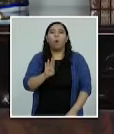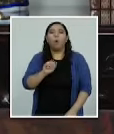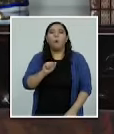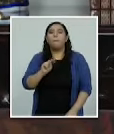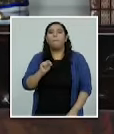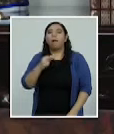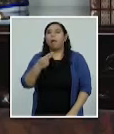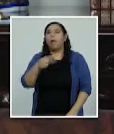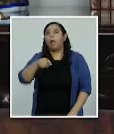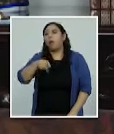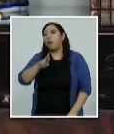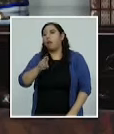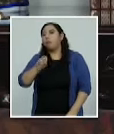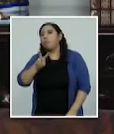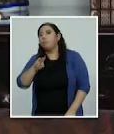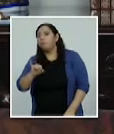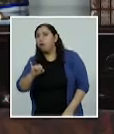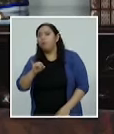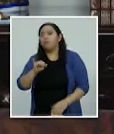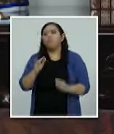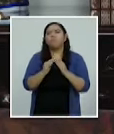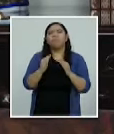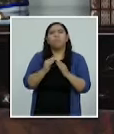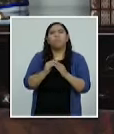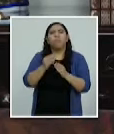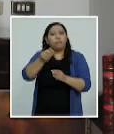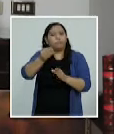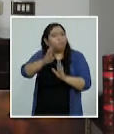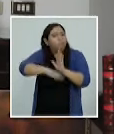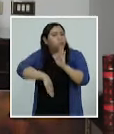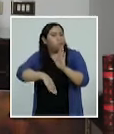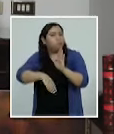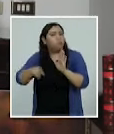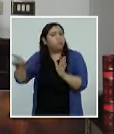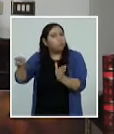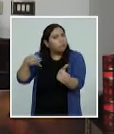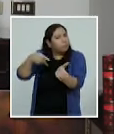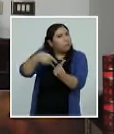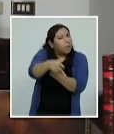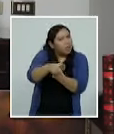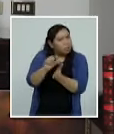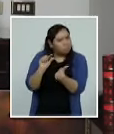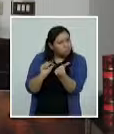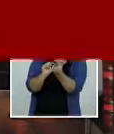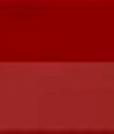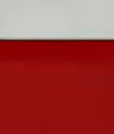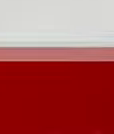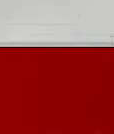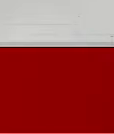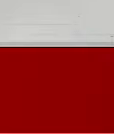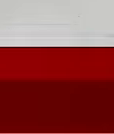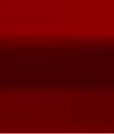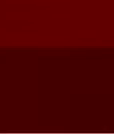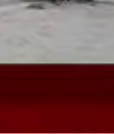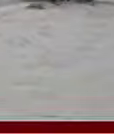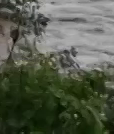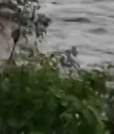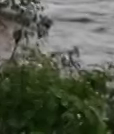y para todas las demás familias de ingresos menores. Banprovi continuará apoyando la